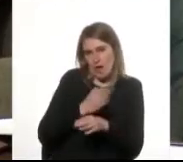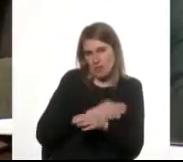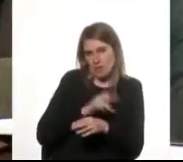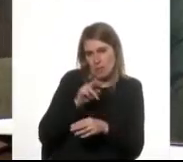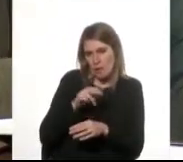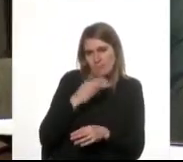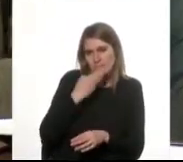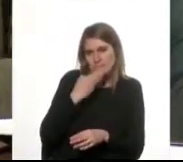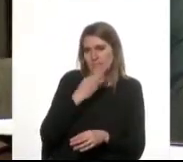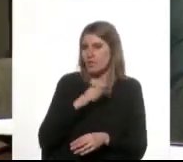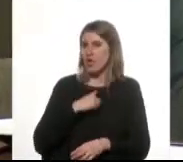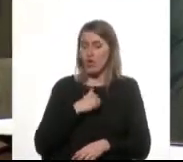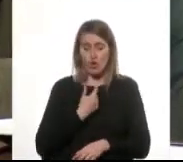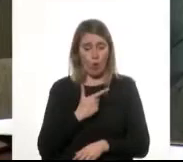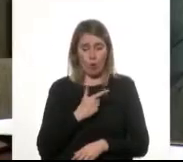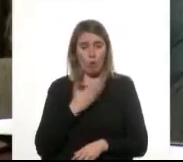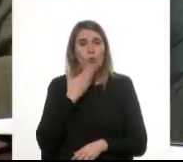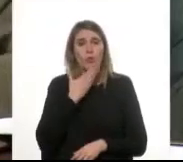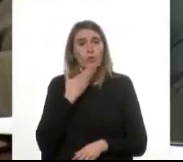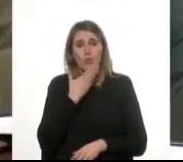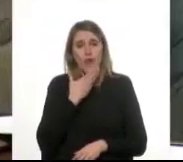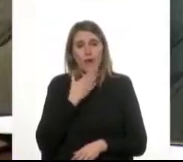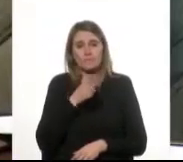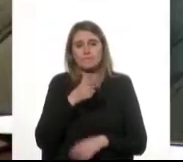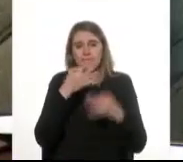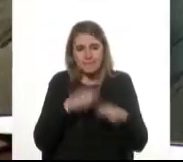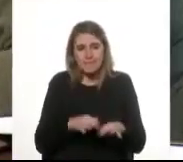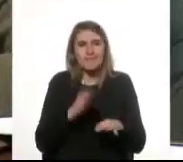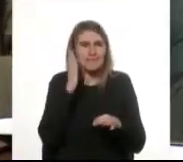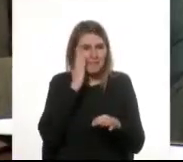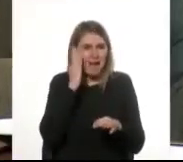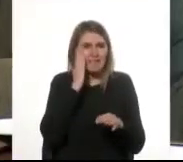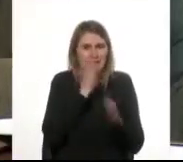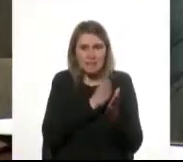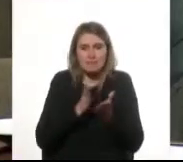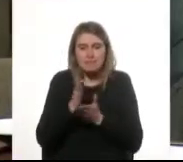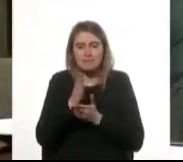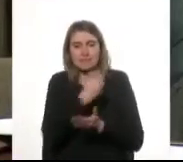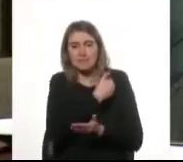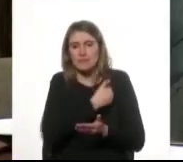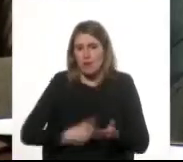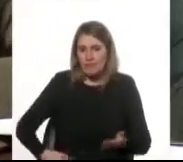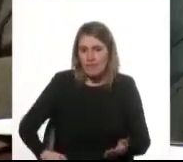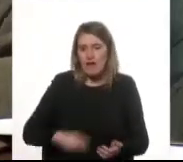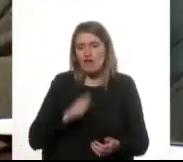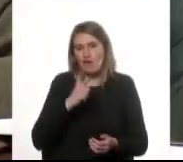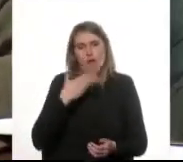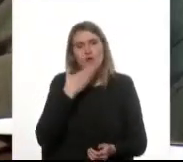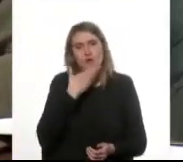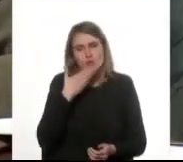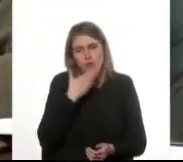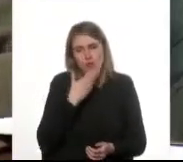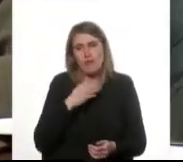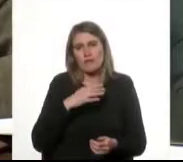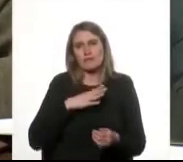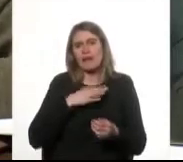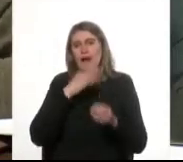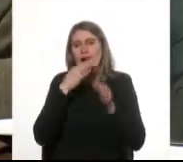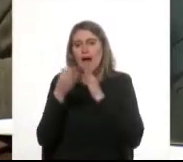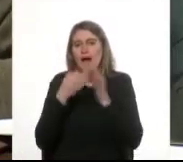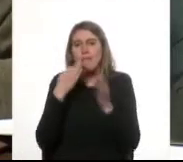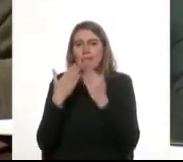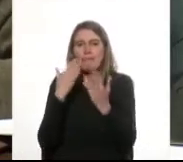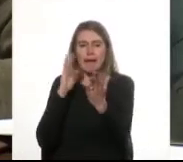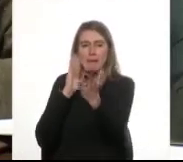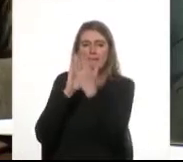Nunca tuvimos dudas de que esas no eran las orientaciones de los gobiernos. Nosotros hablamos con Marquesano mano a mano